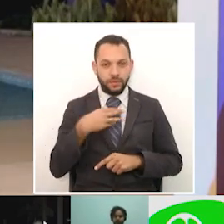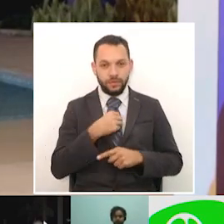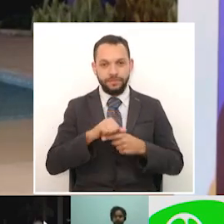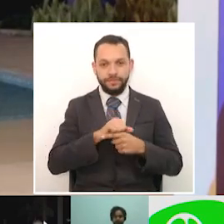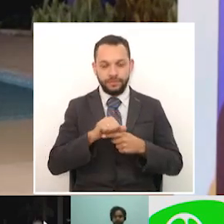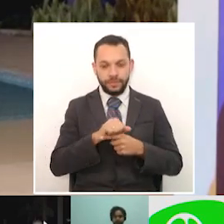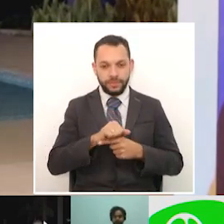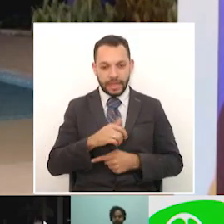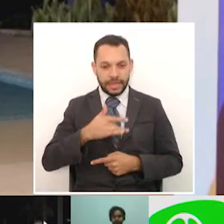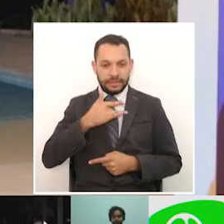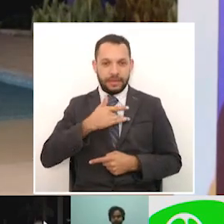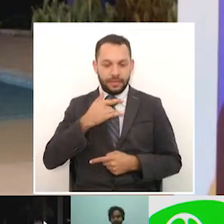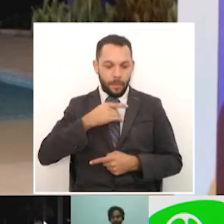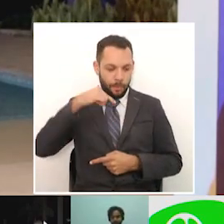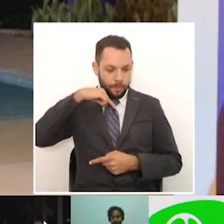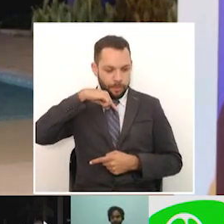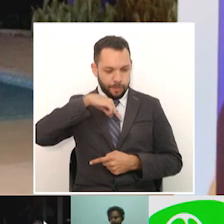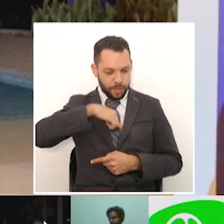el interior,